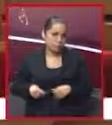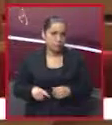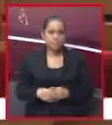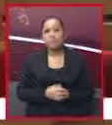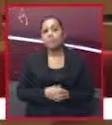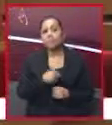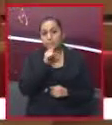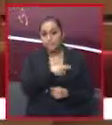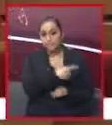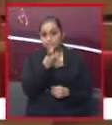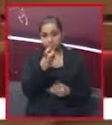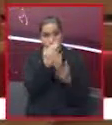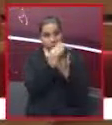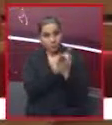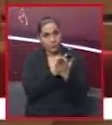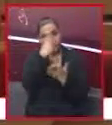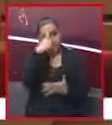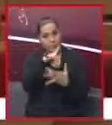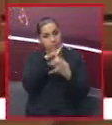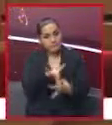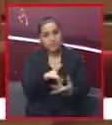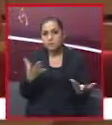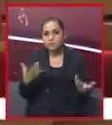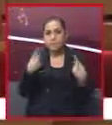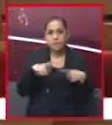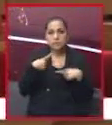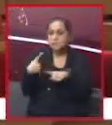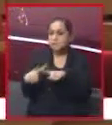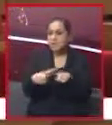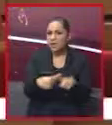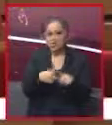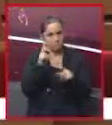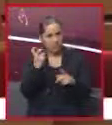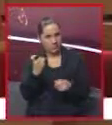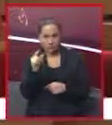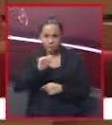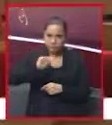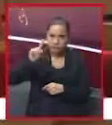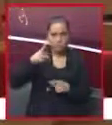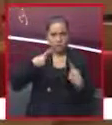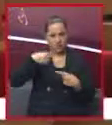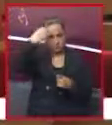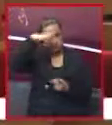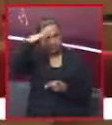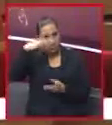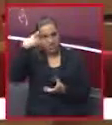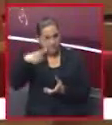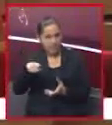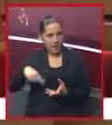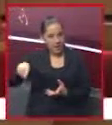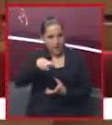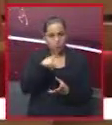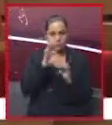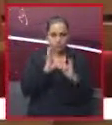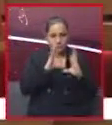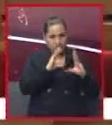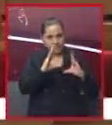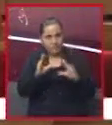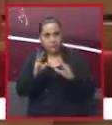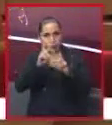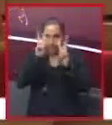de la ocupación con los mejores perfiles, lo que hará posible contar con expertos en capacitación técnica y académica